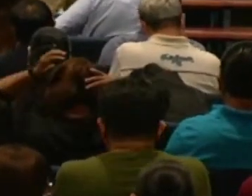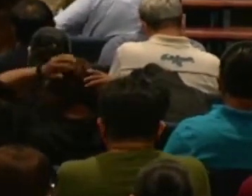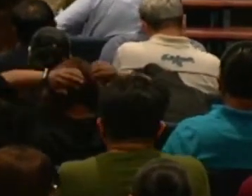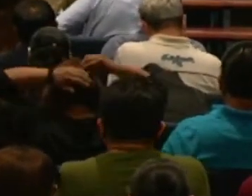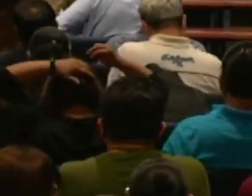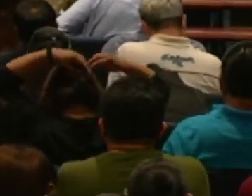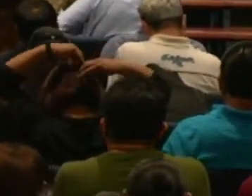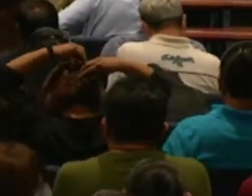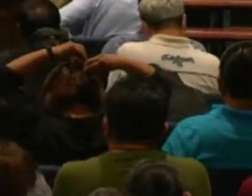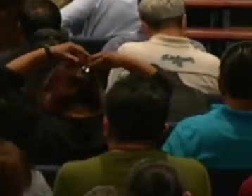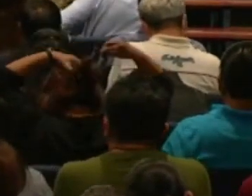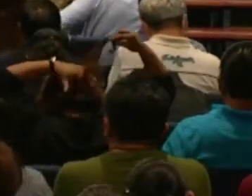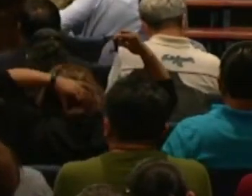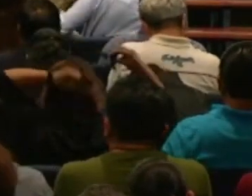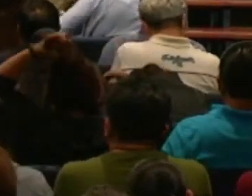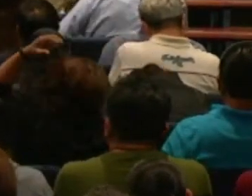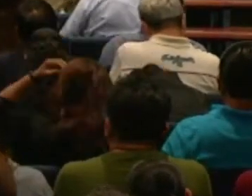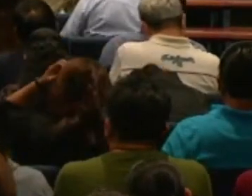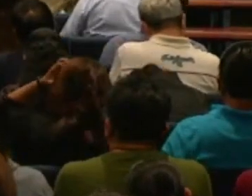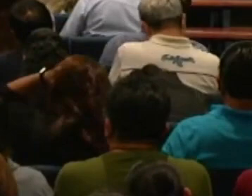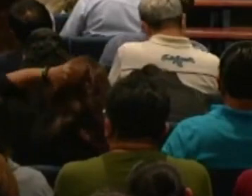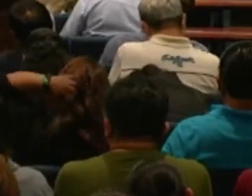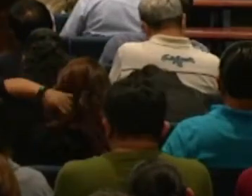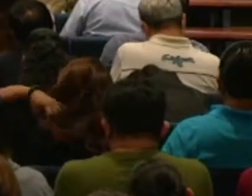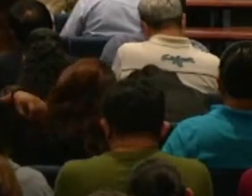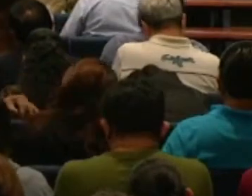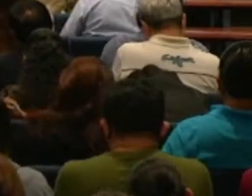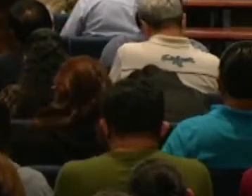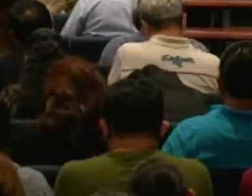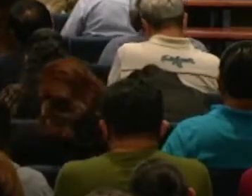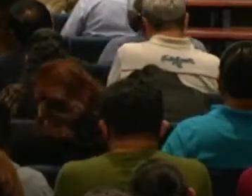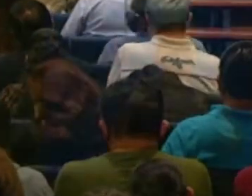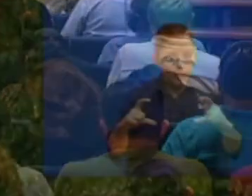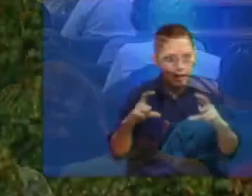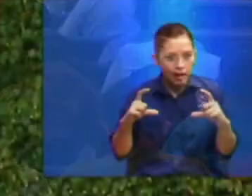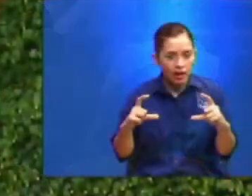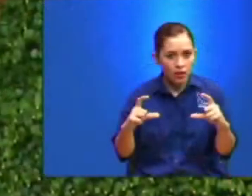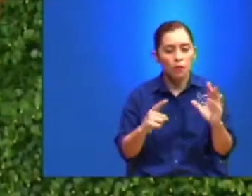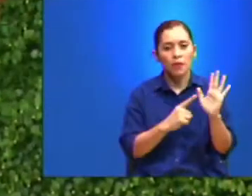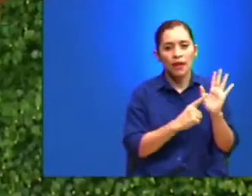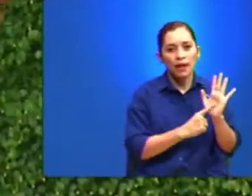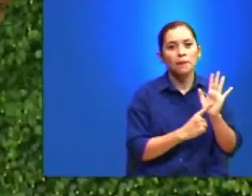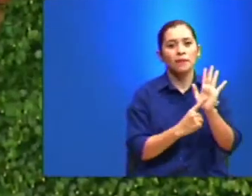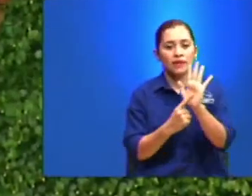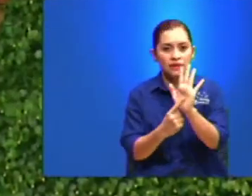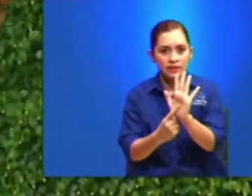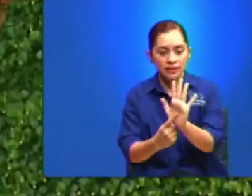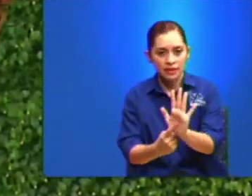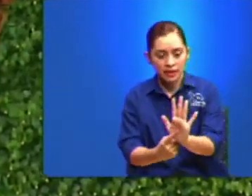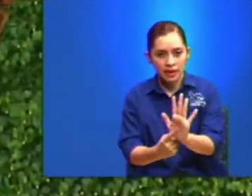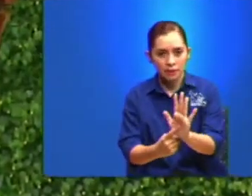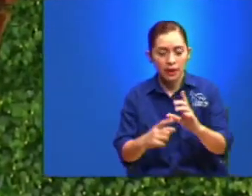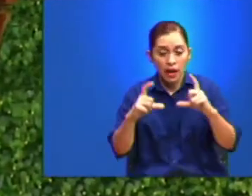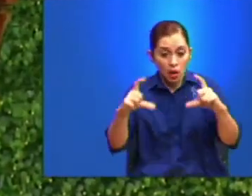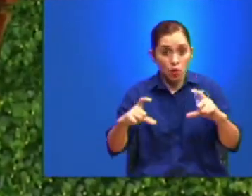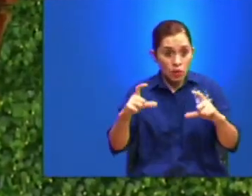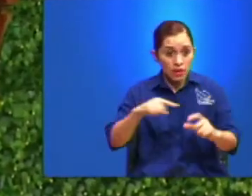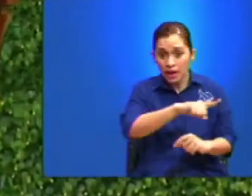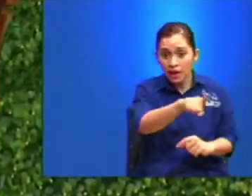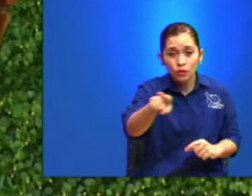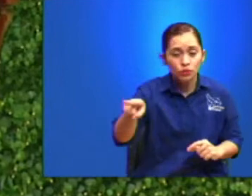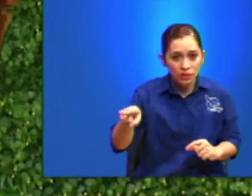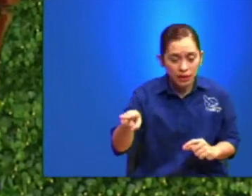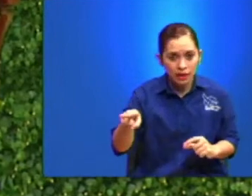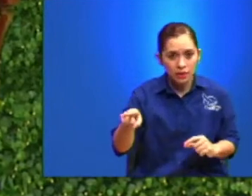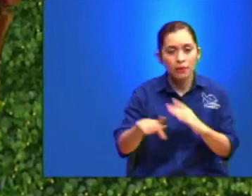precauciones y para puede presentar para cuidarlos a ustedes para